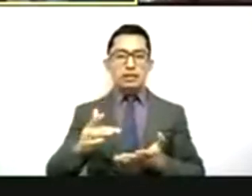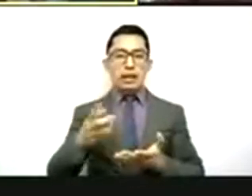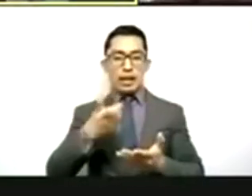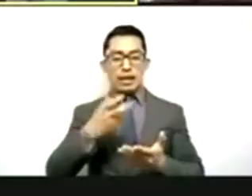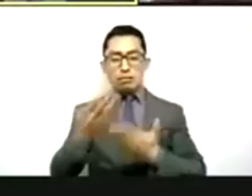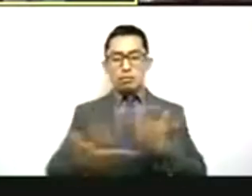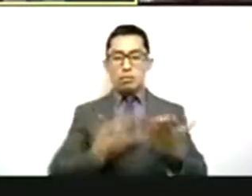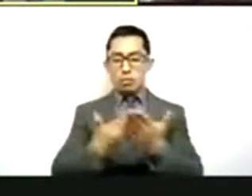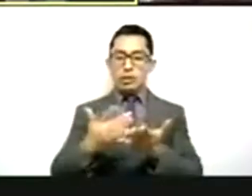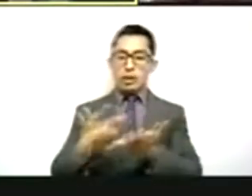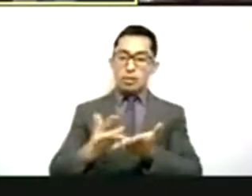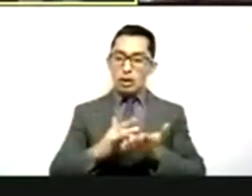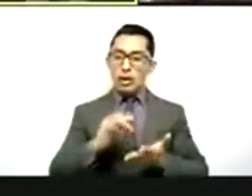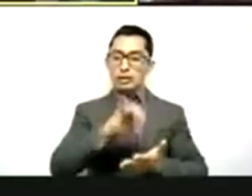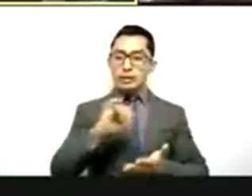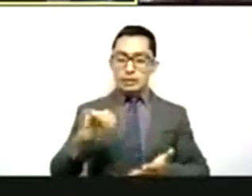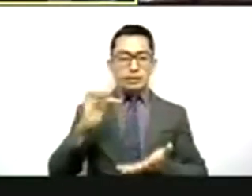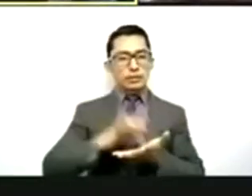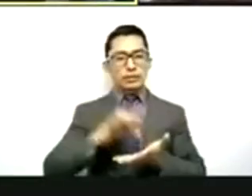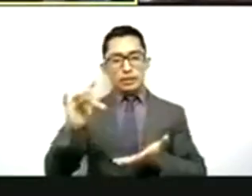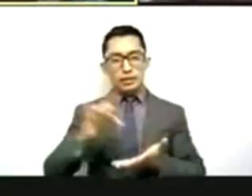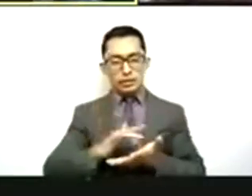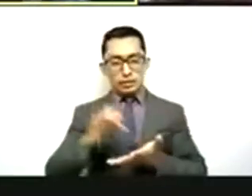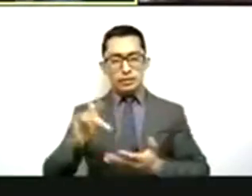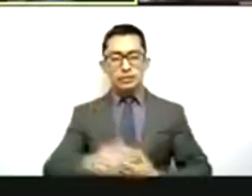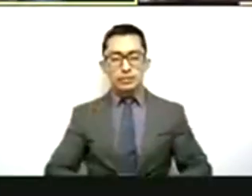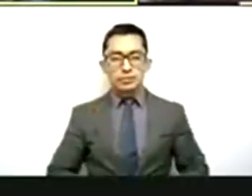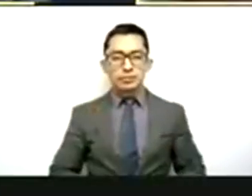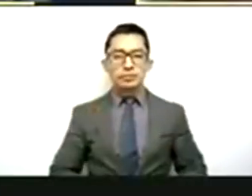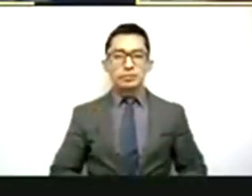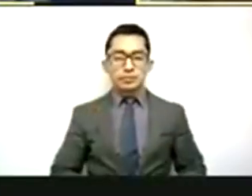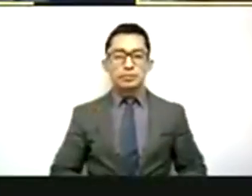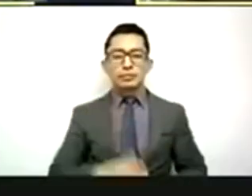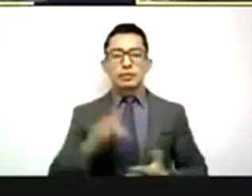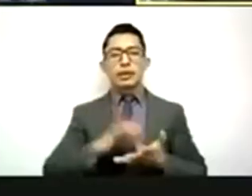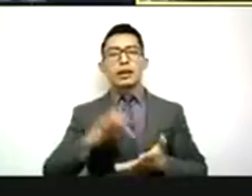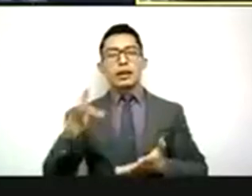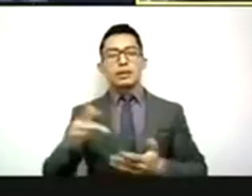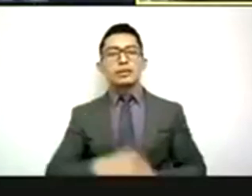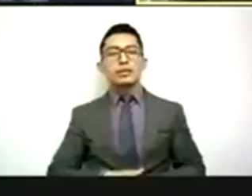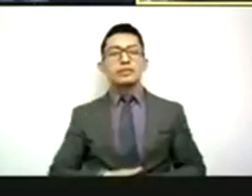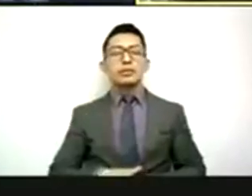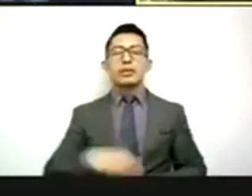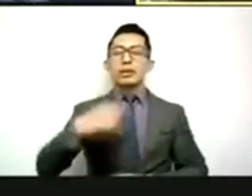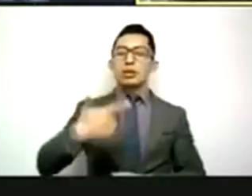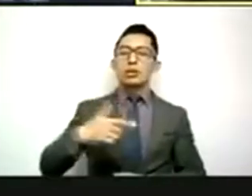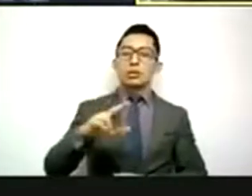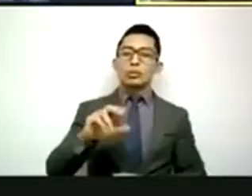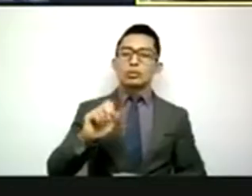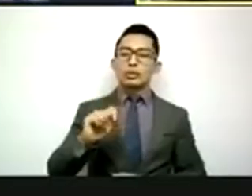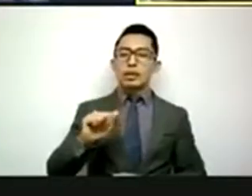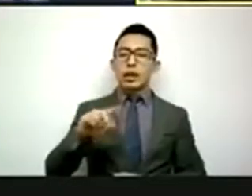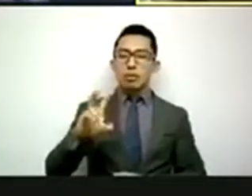proyecto que he puesto en consideración. Gracias. Gracias, magistrado. Magistrado Gustavo César Pale Berenstein.